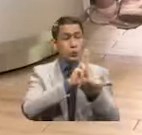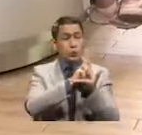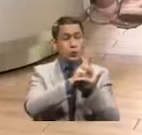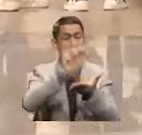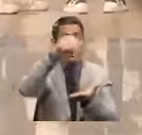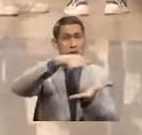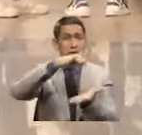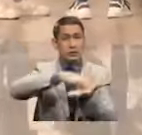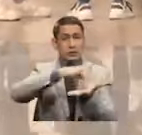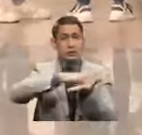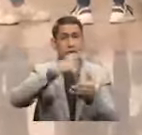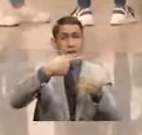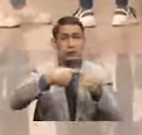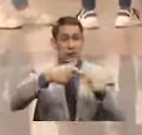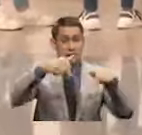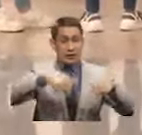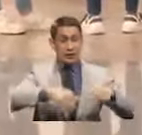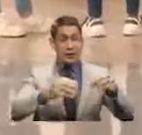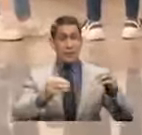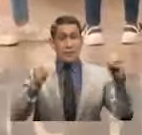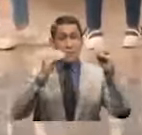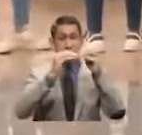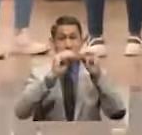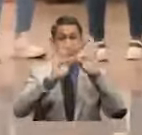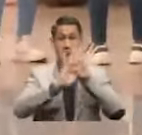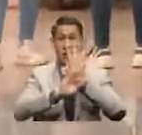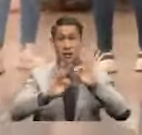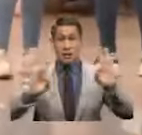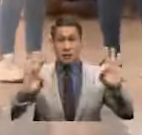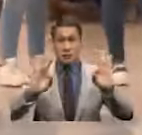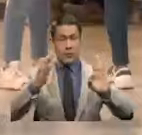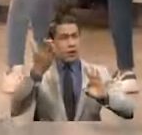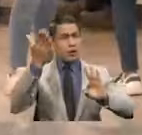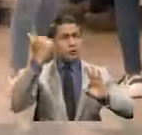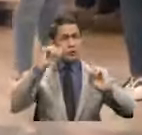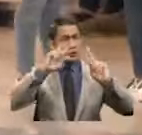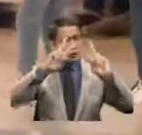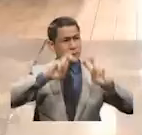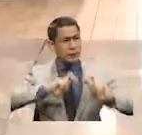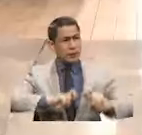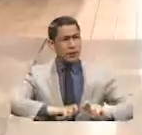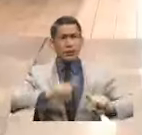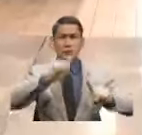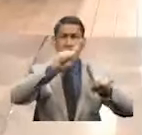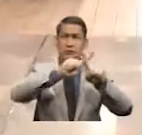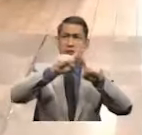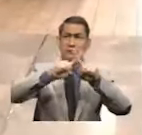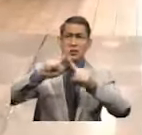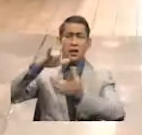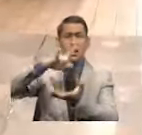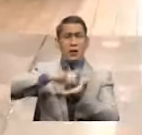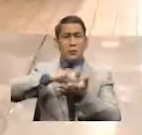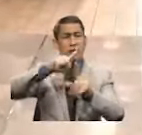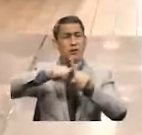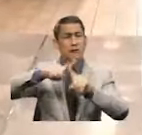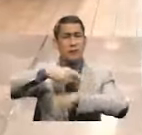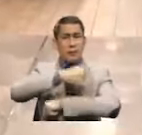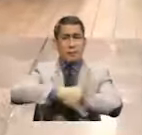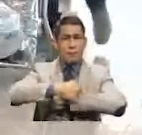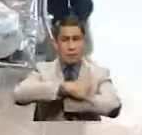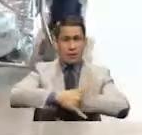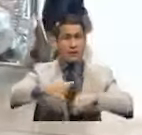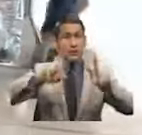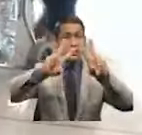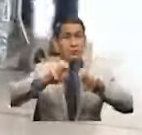aeropuerto más limpio de la región, según los datos que arrojaron en las mediciones correspondientes al año 2023. Esta